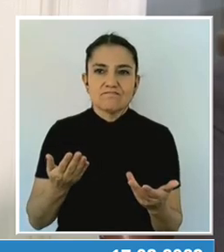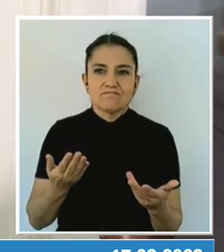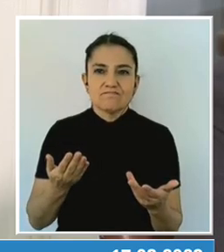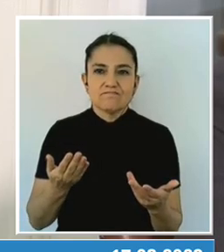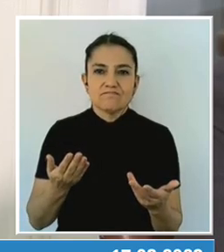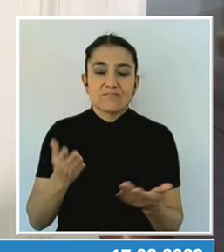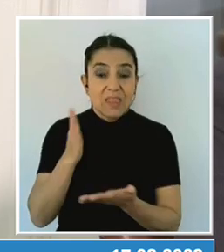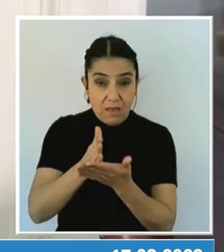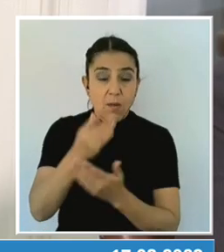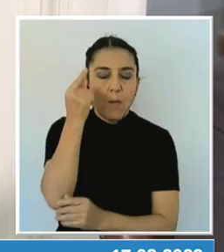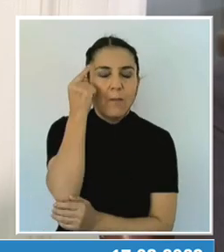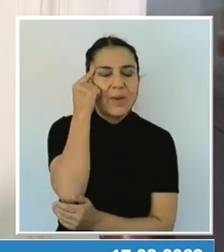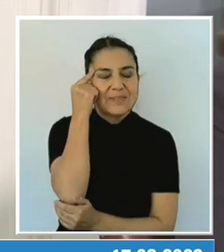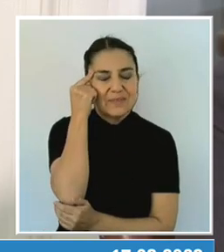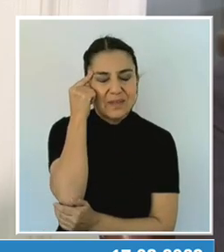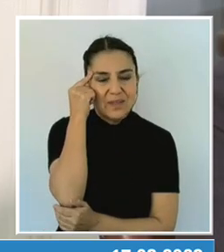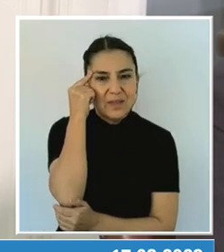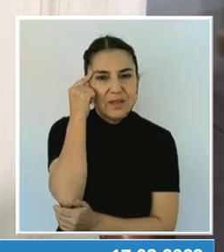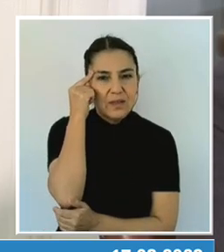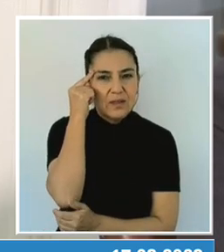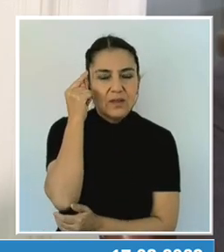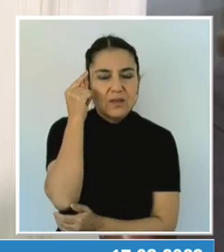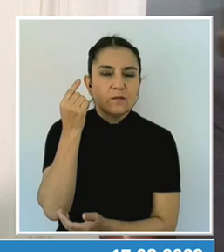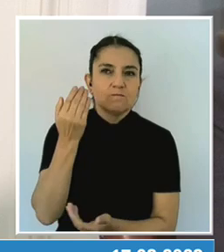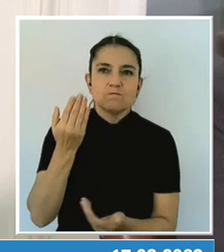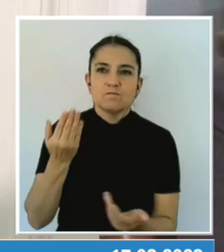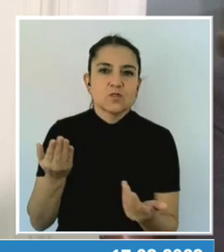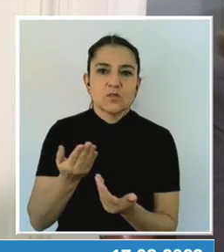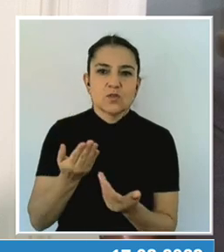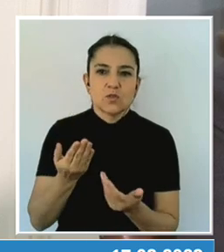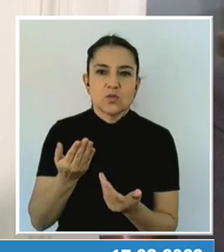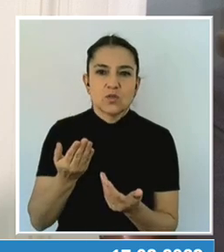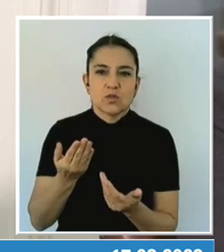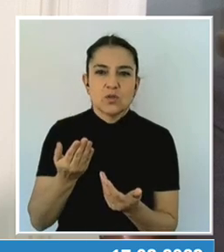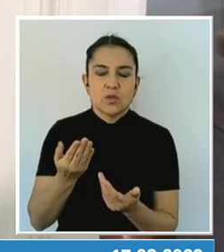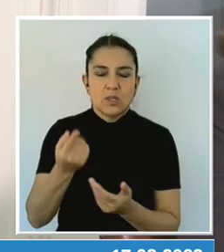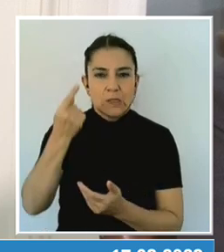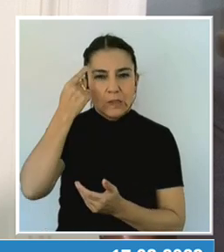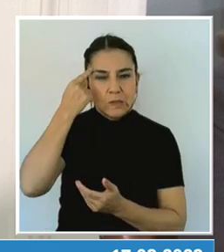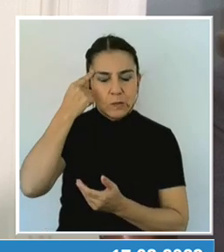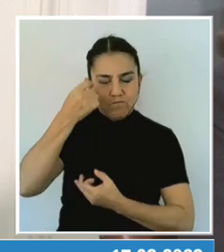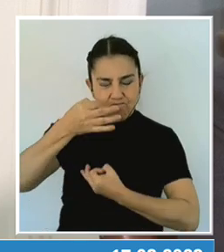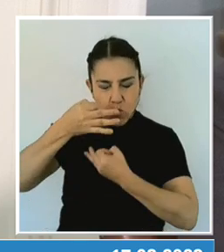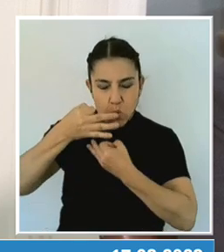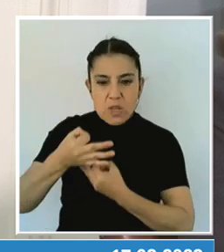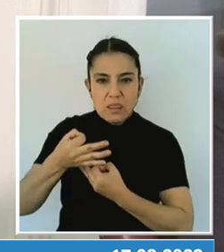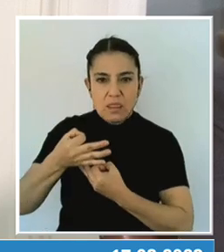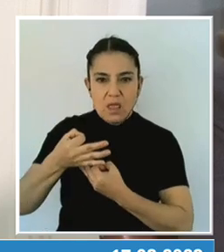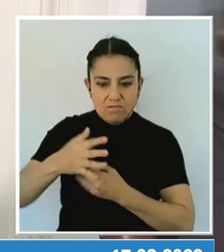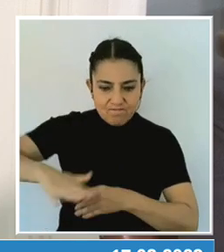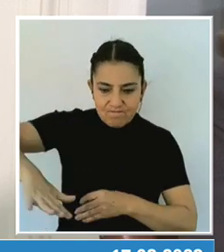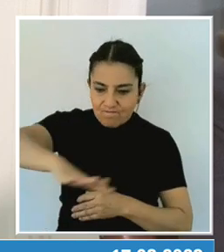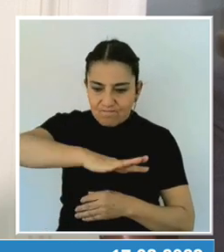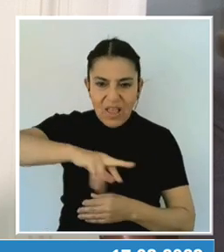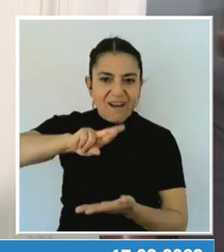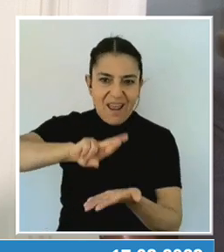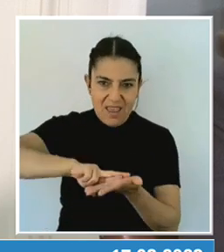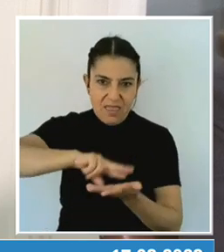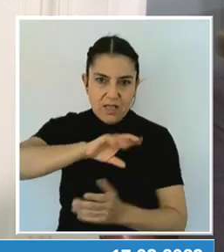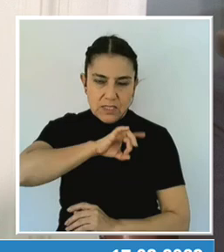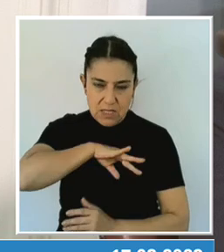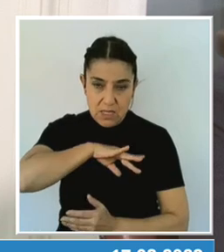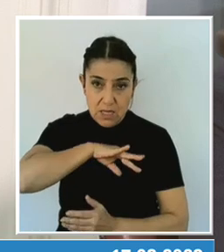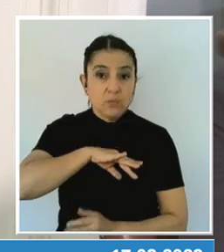pensar con crudeza la realidad de Chile. Chile es un